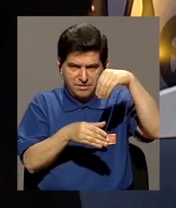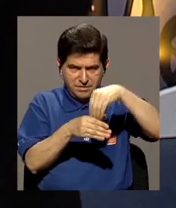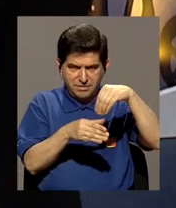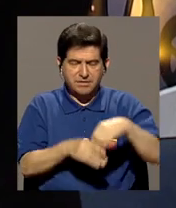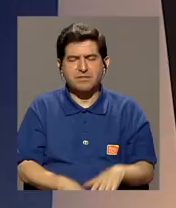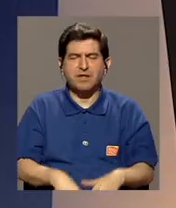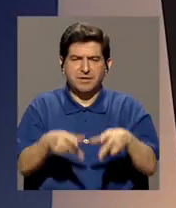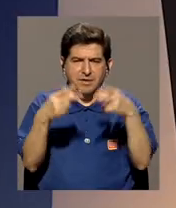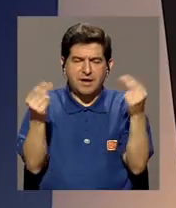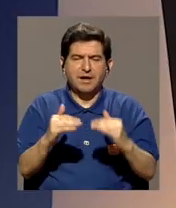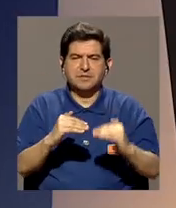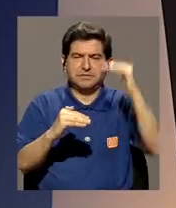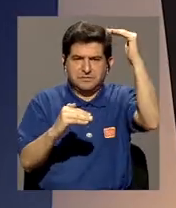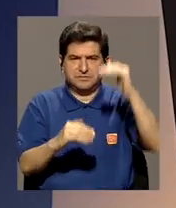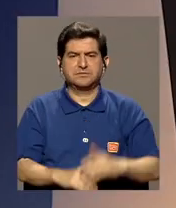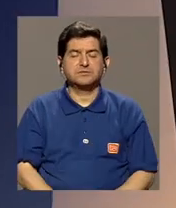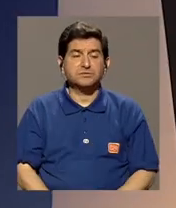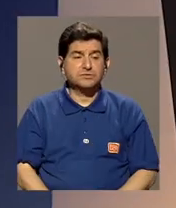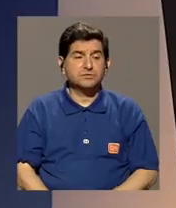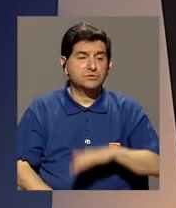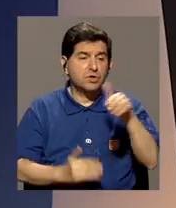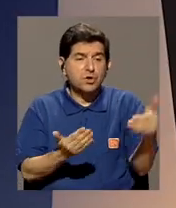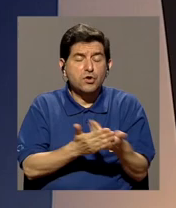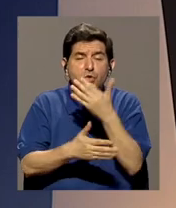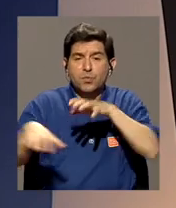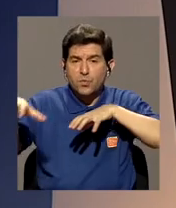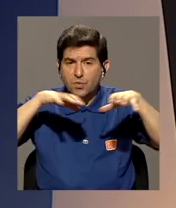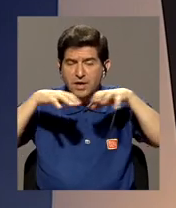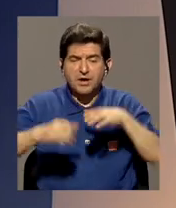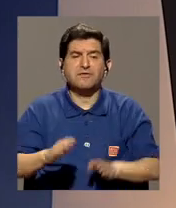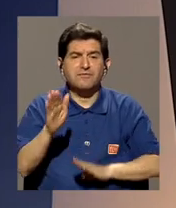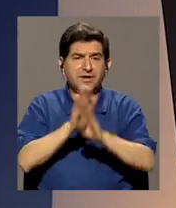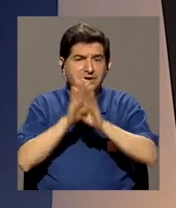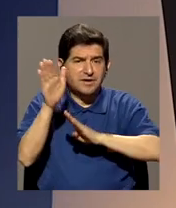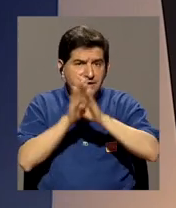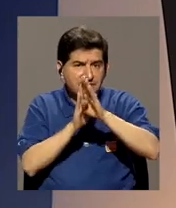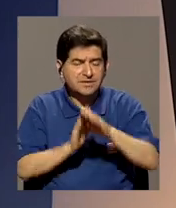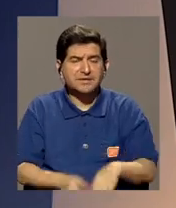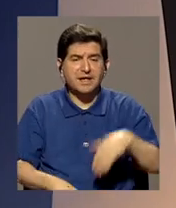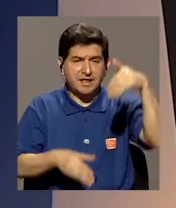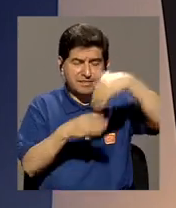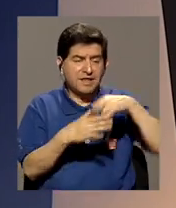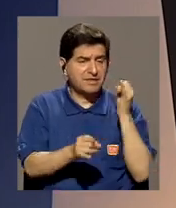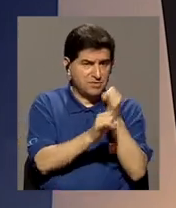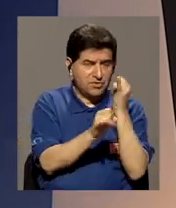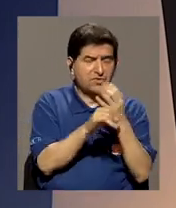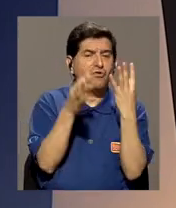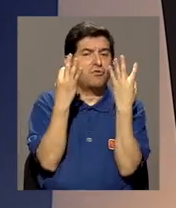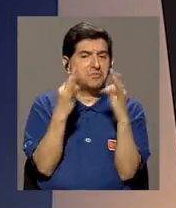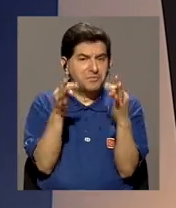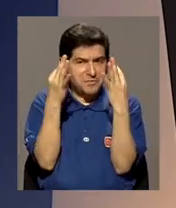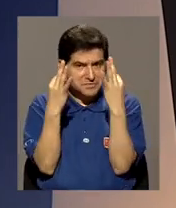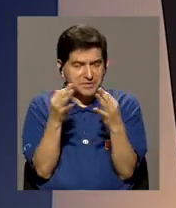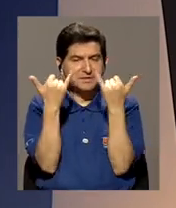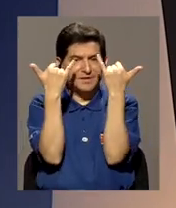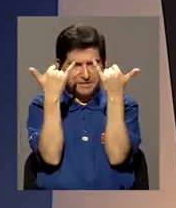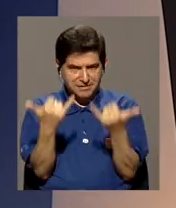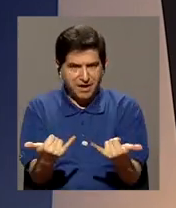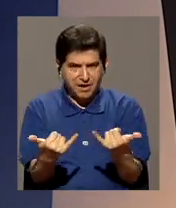relativamente alto y es de cualquier nueva actividad que se venga a desarrollar en recope como se está pretendiendo